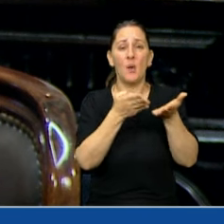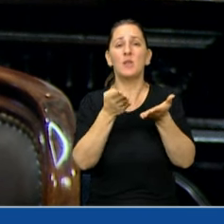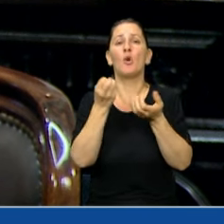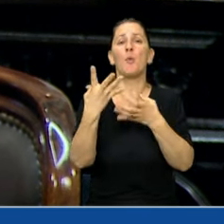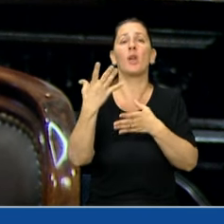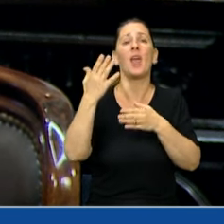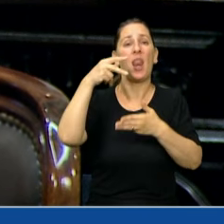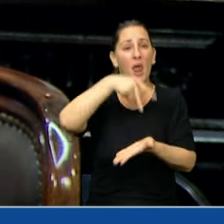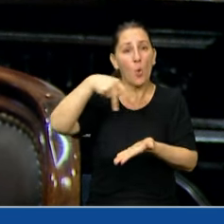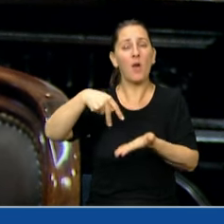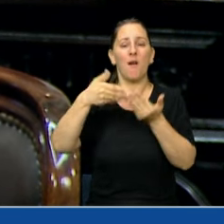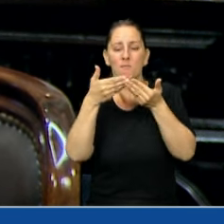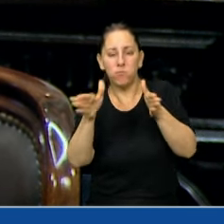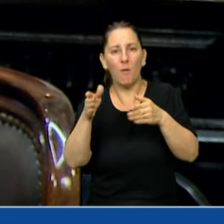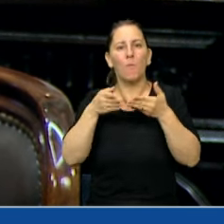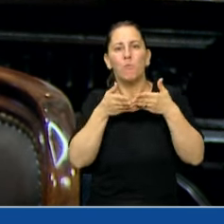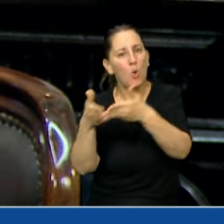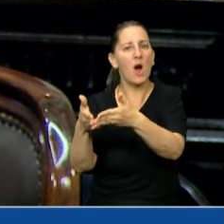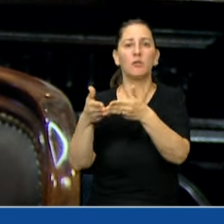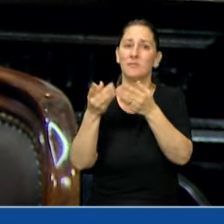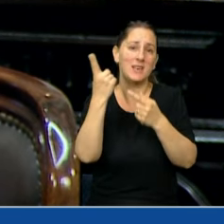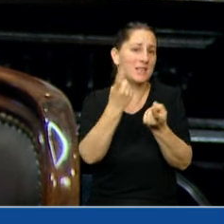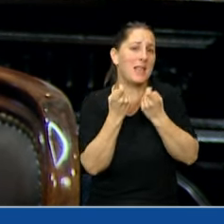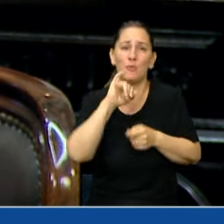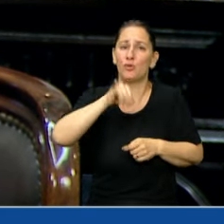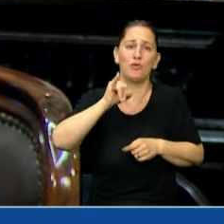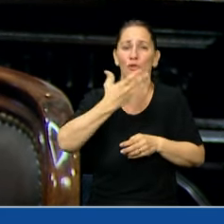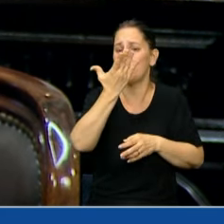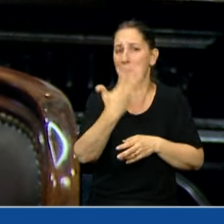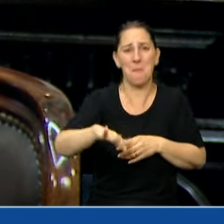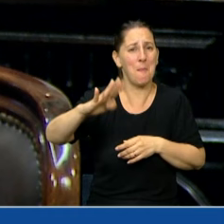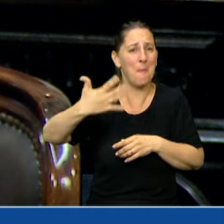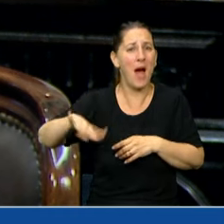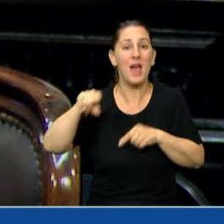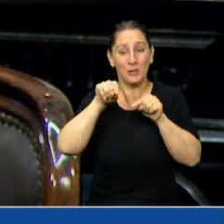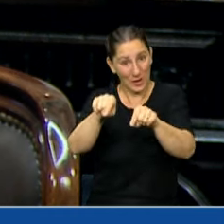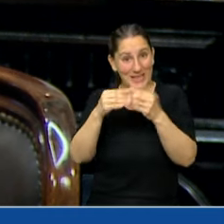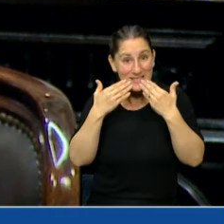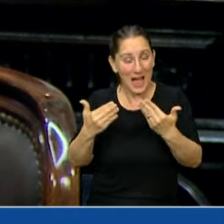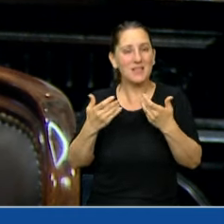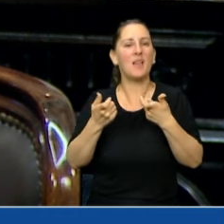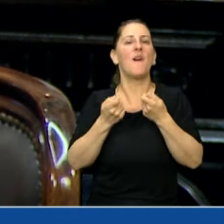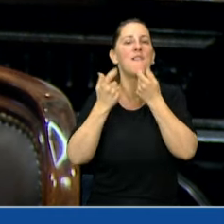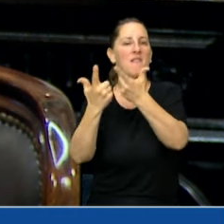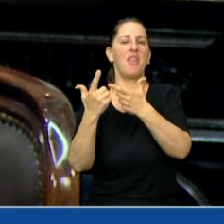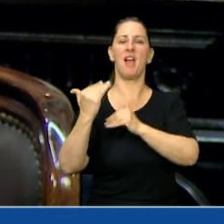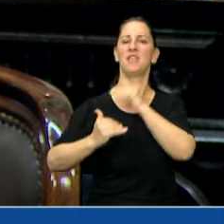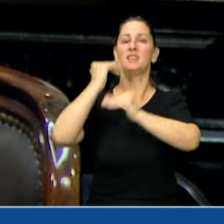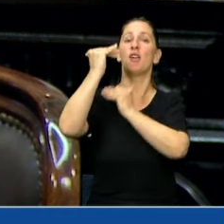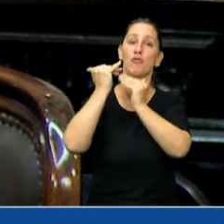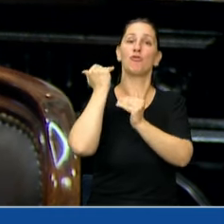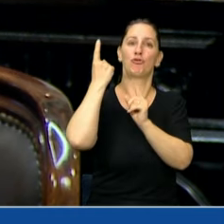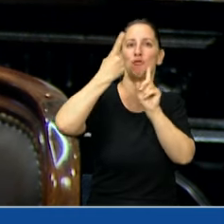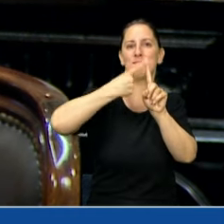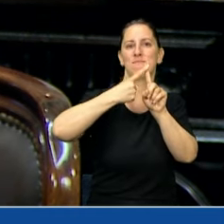o ampliar las fronteras y necesitamos salir por el mar Así que le va a aportar también desarrollo y agregado valor a otras provincias